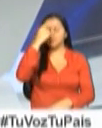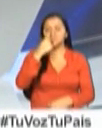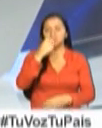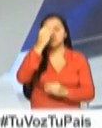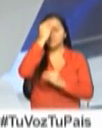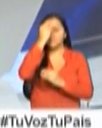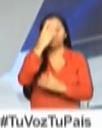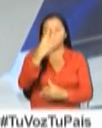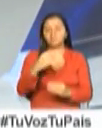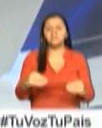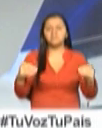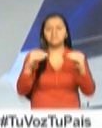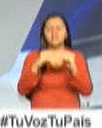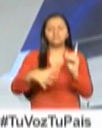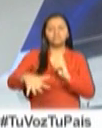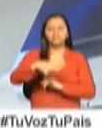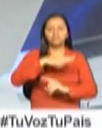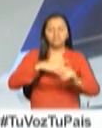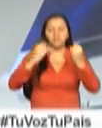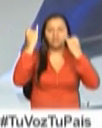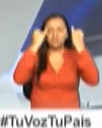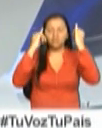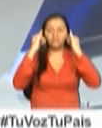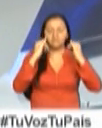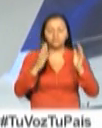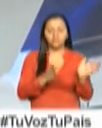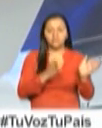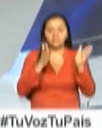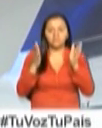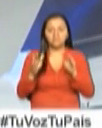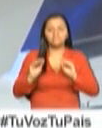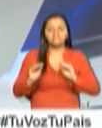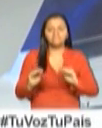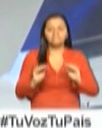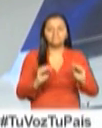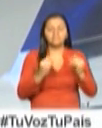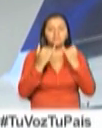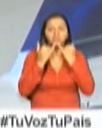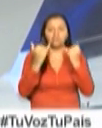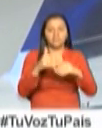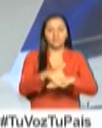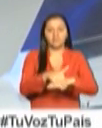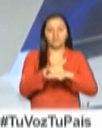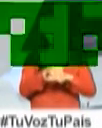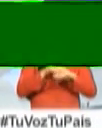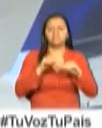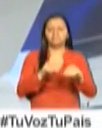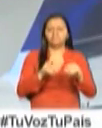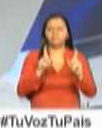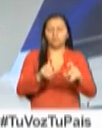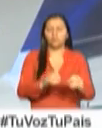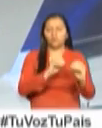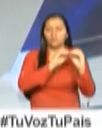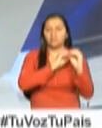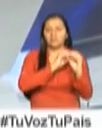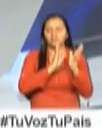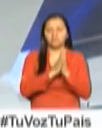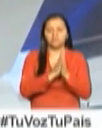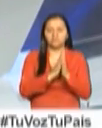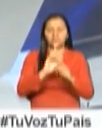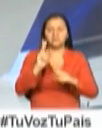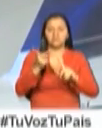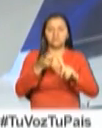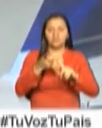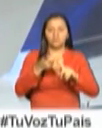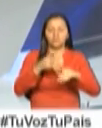que una de las grandes innovaciones en este periodo será la enseñanza del idioma inglés de manera obligatoria, desde segundo